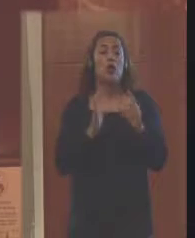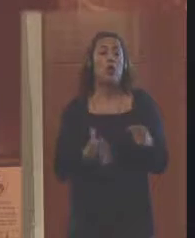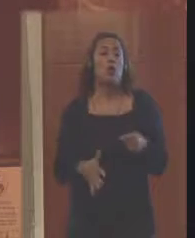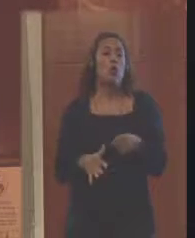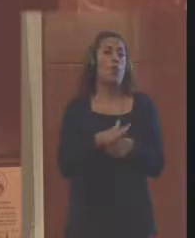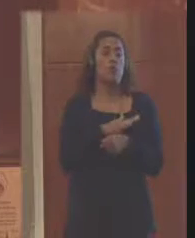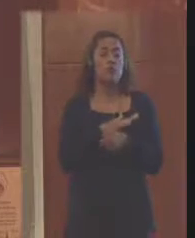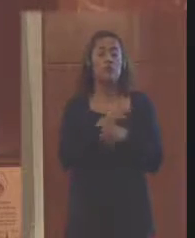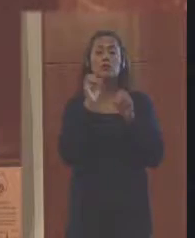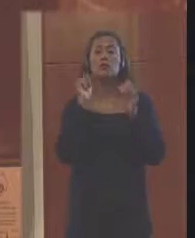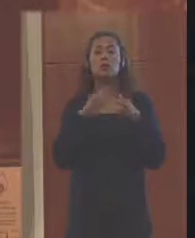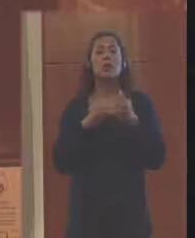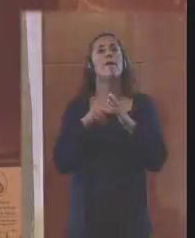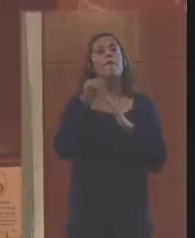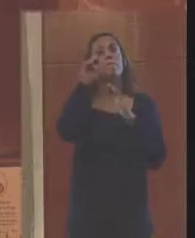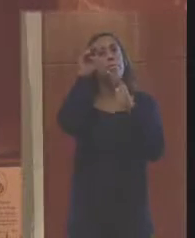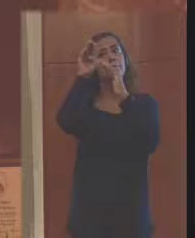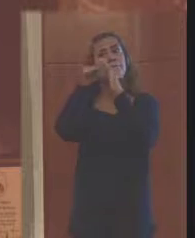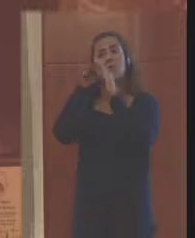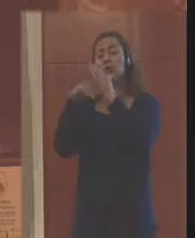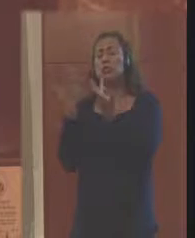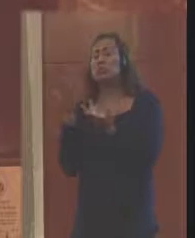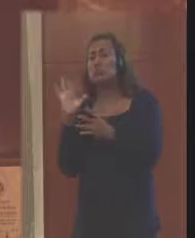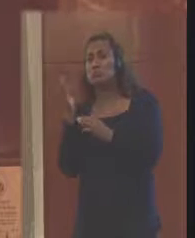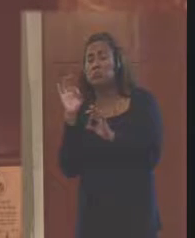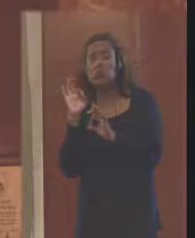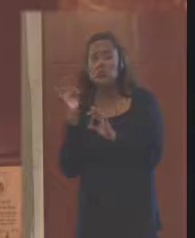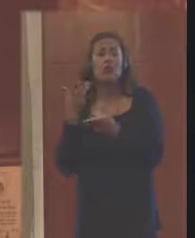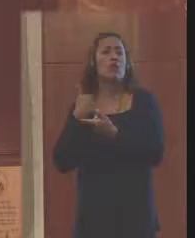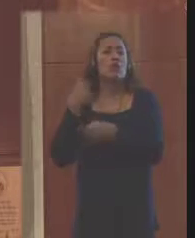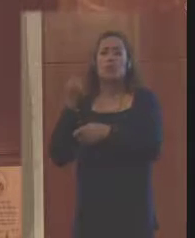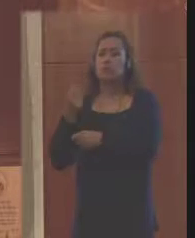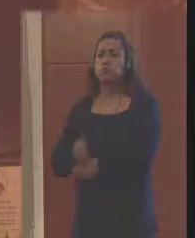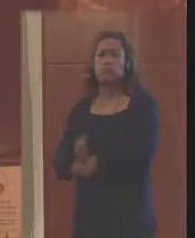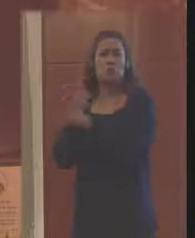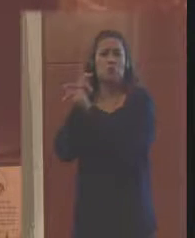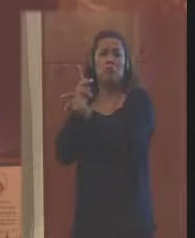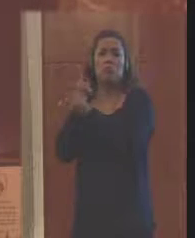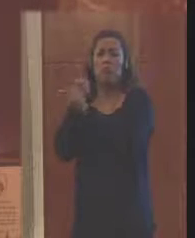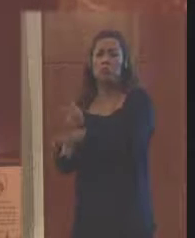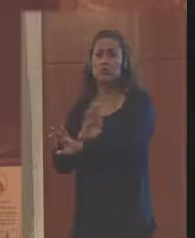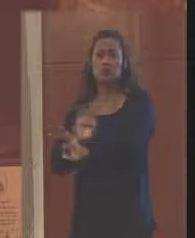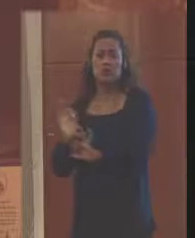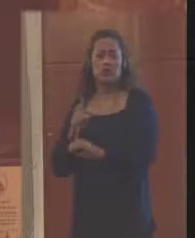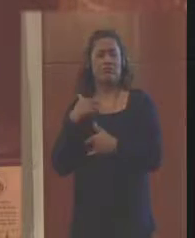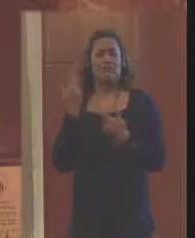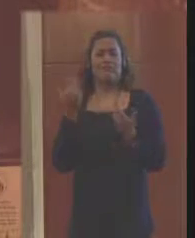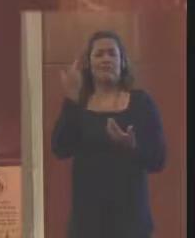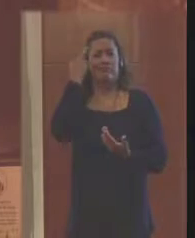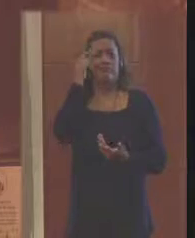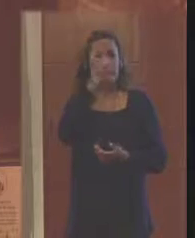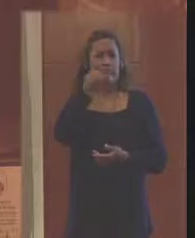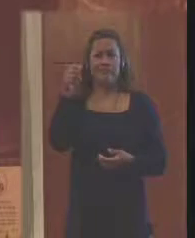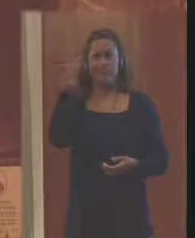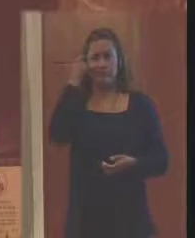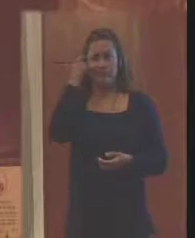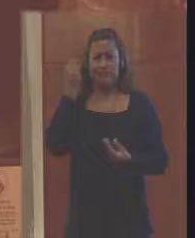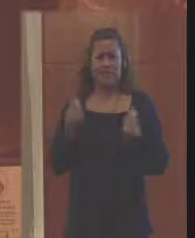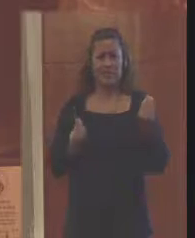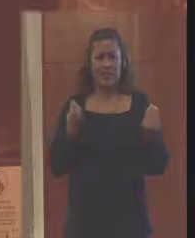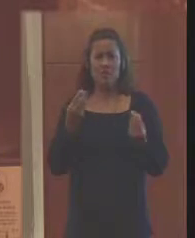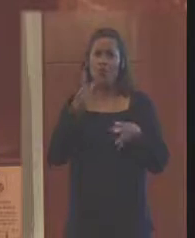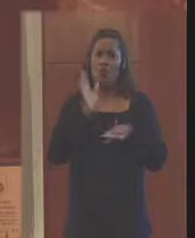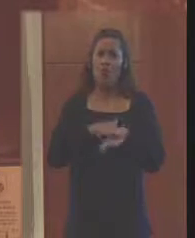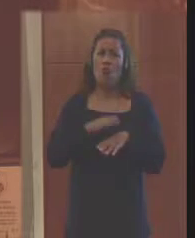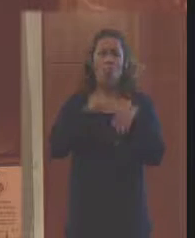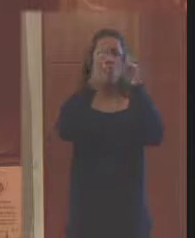es menor que en los países que no tienen protección. Y eso puede parecer nada razonable a ustedes, porque un evento es un